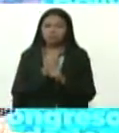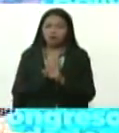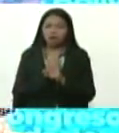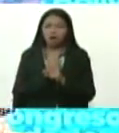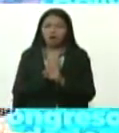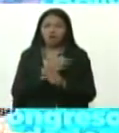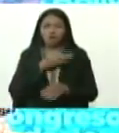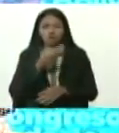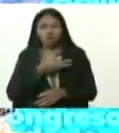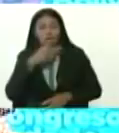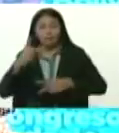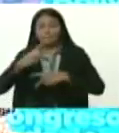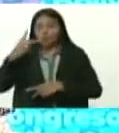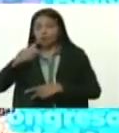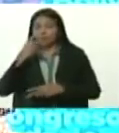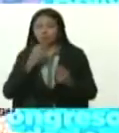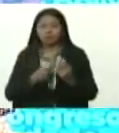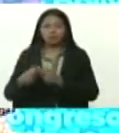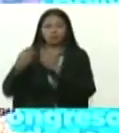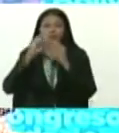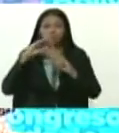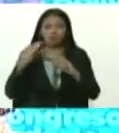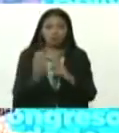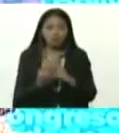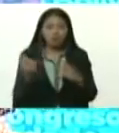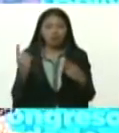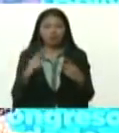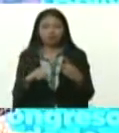social, político, económico, cultural,